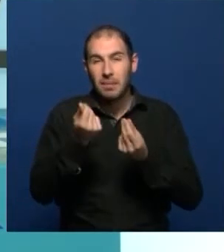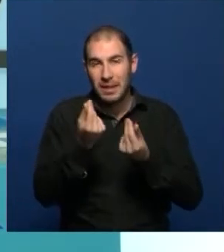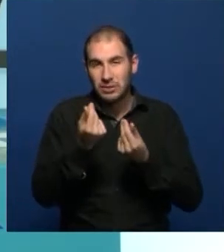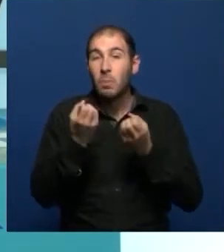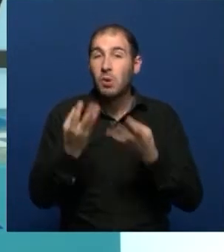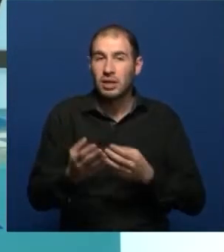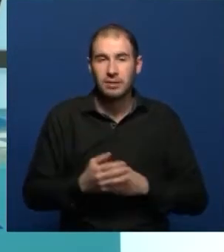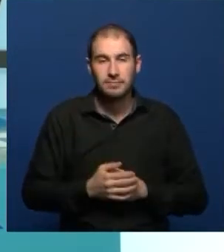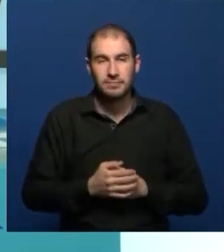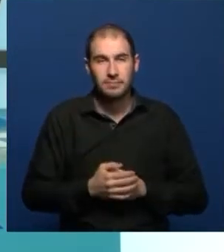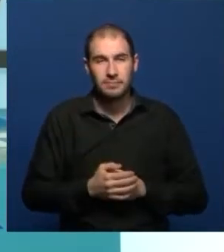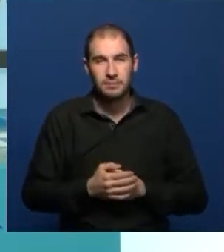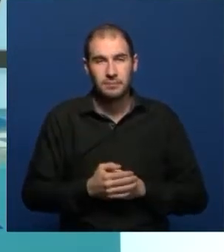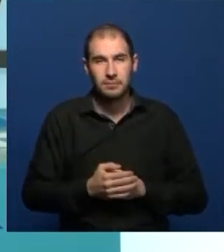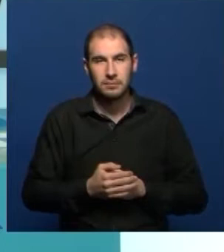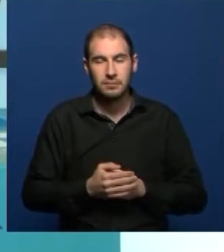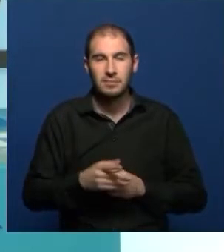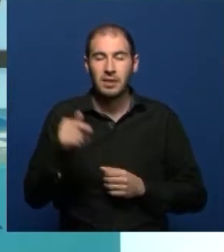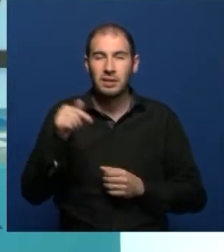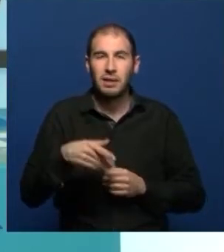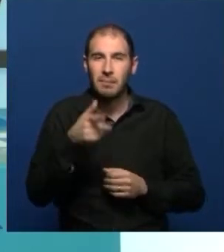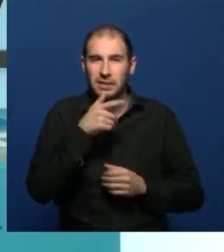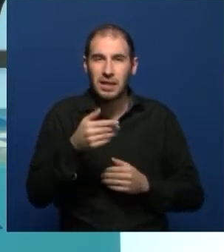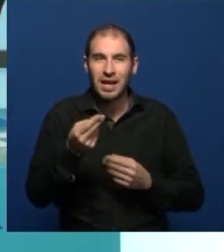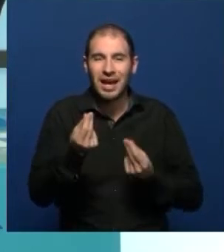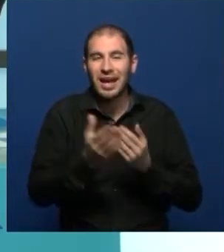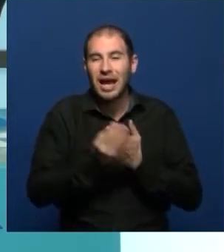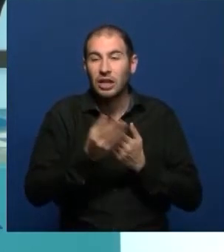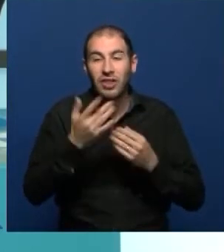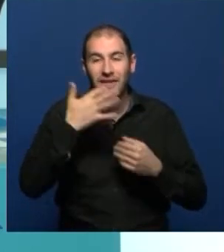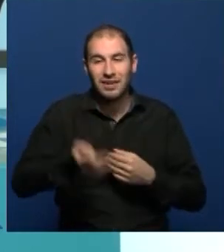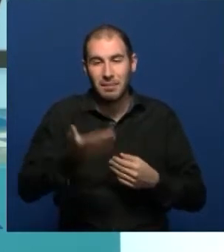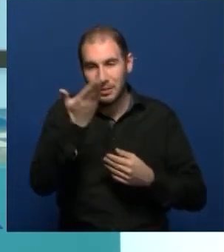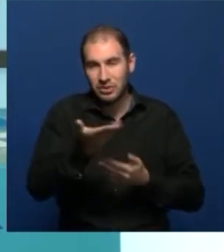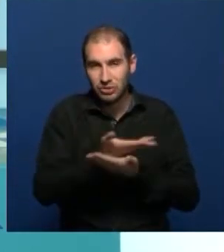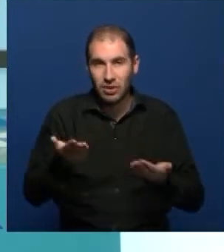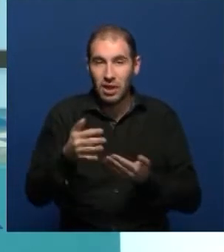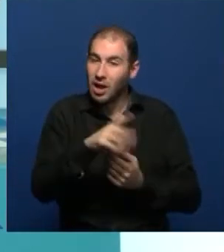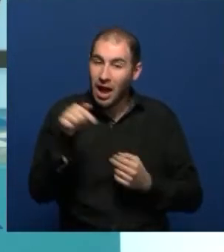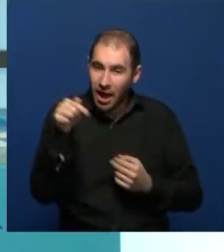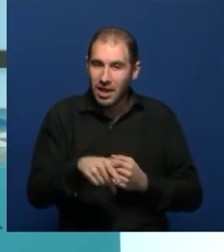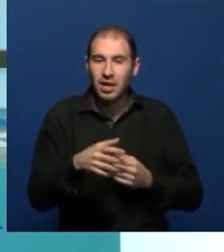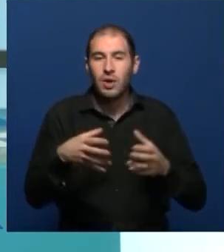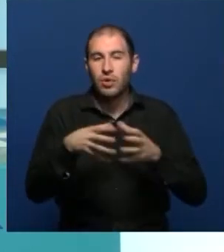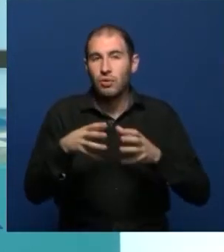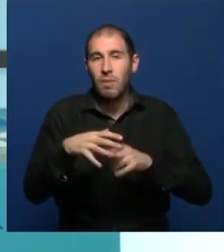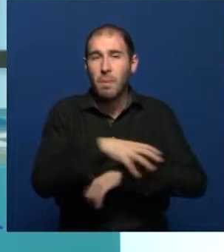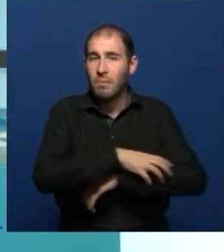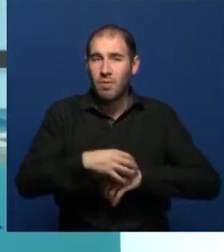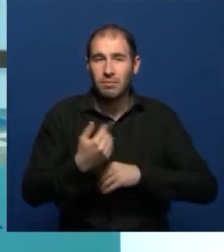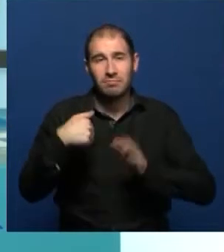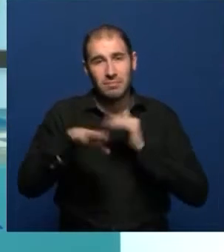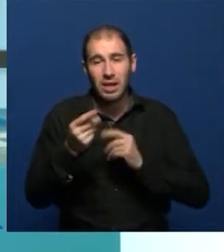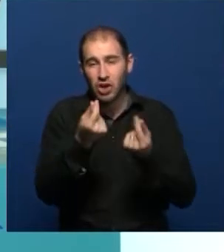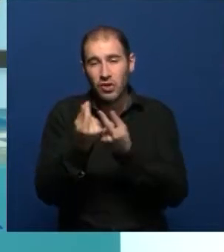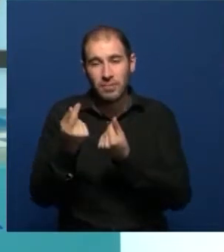Porque es un acercamiento al costo de vida real de la, claro, población. Es allí donde los sectores más humildes están haciendo